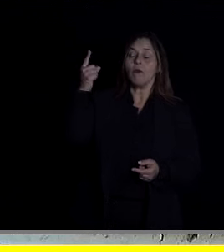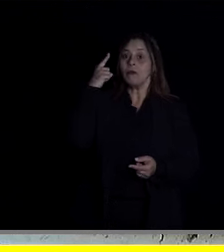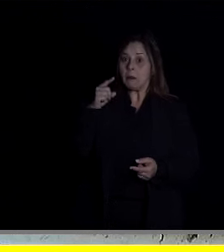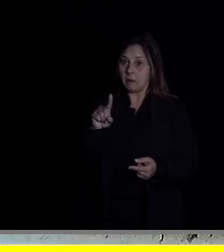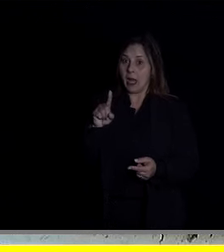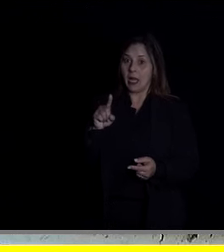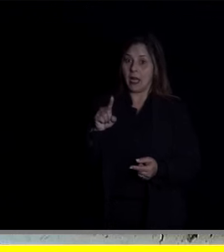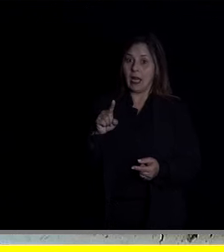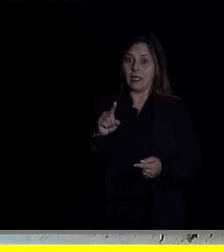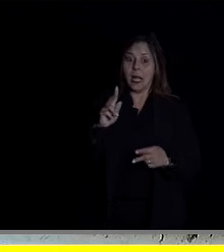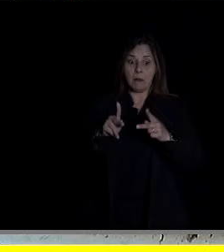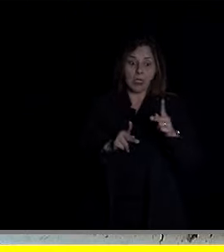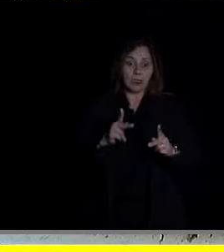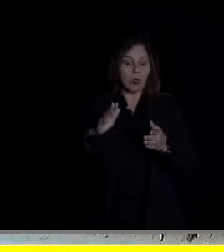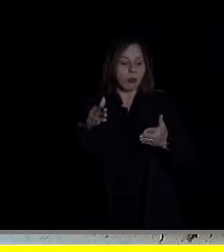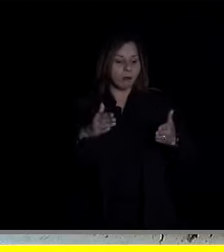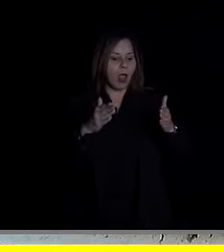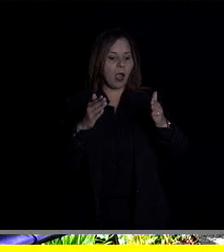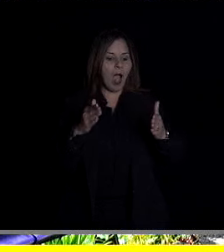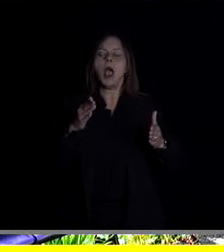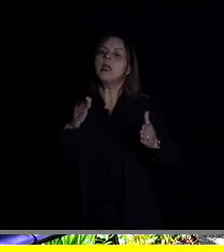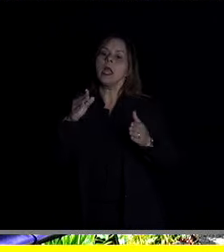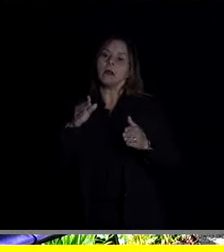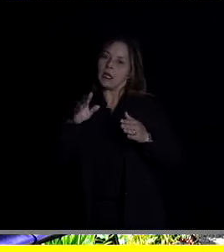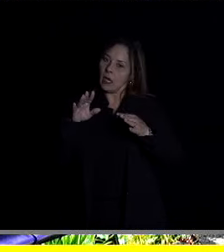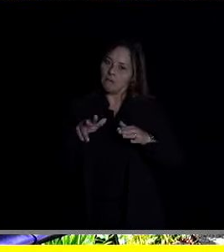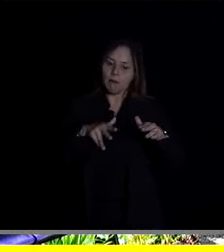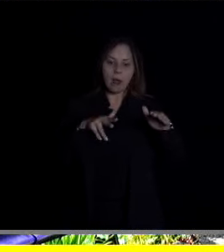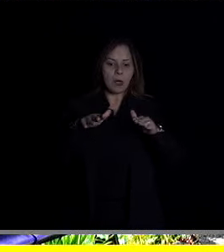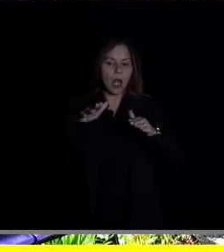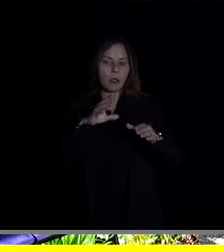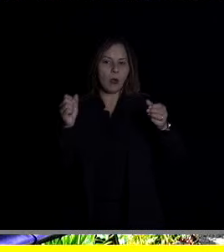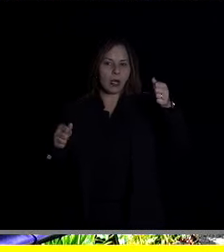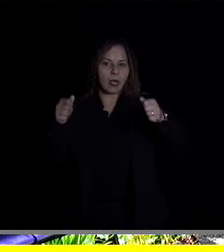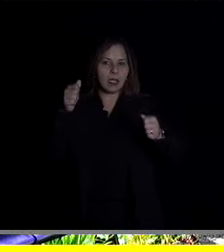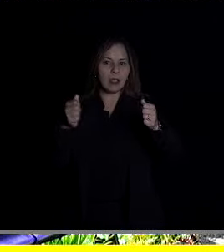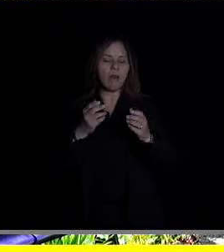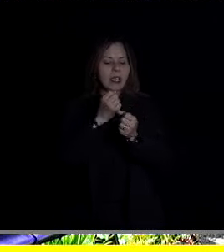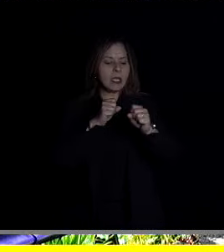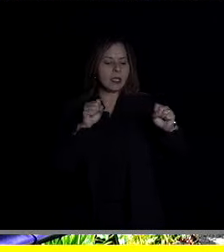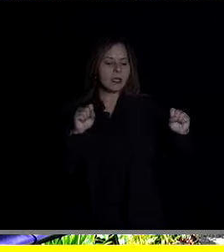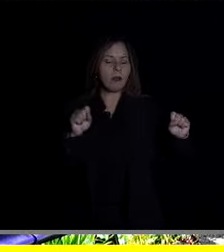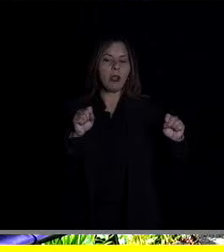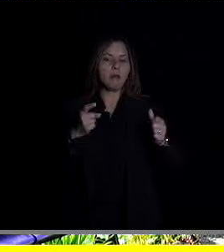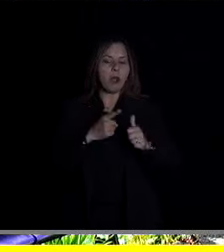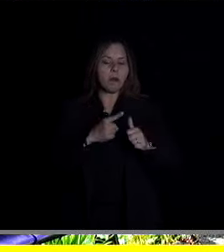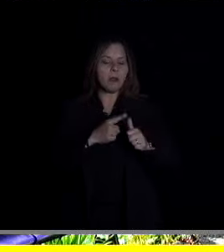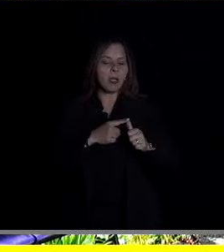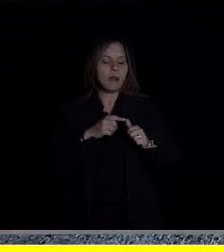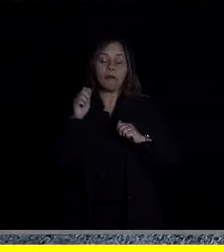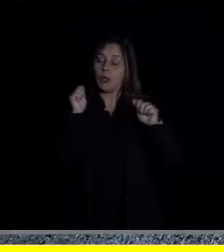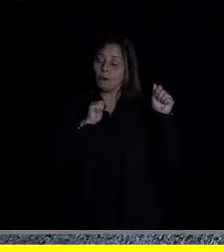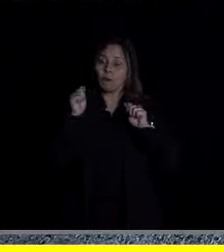conductores y peatones. En una ciudad que mira con orgullo hacia el futuro, la infraestructura y la seguridad vial son prioridad. Y sin duda el mejoramiento